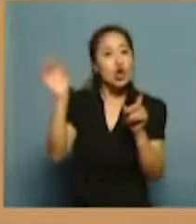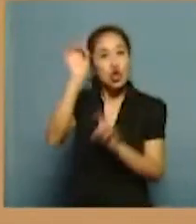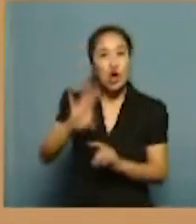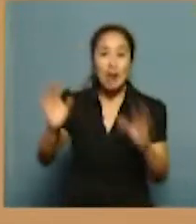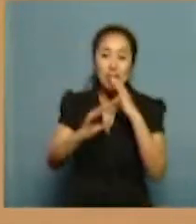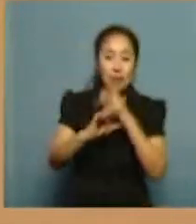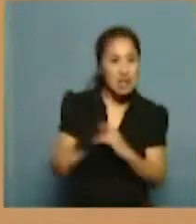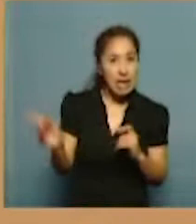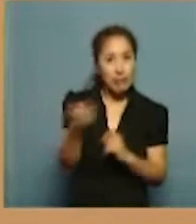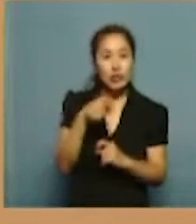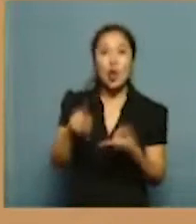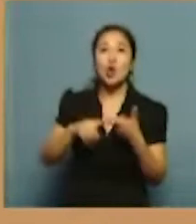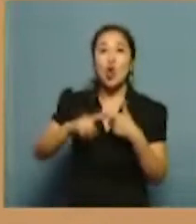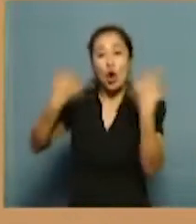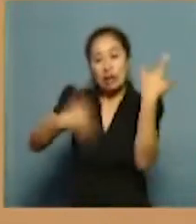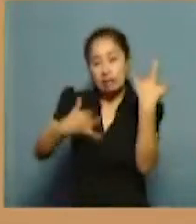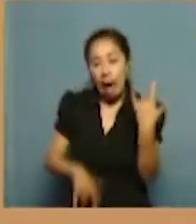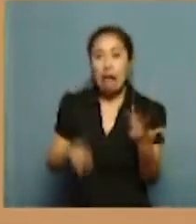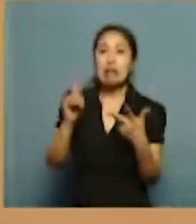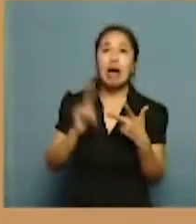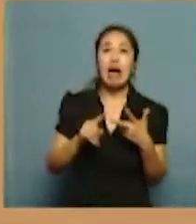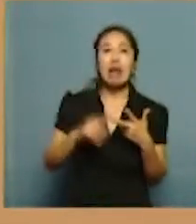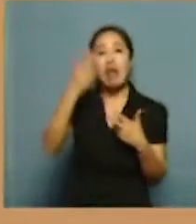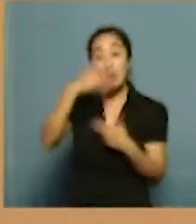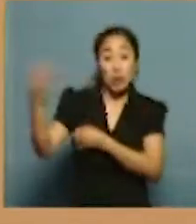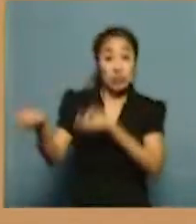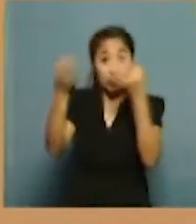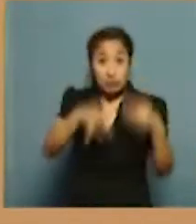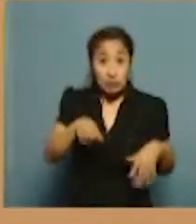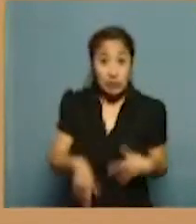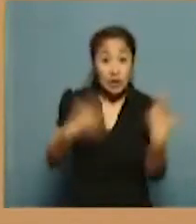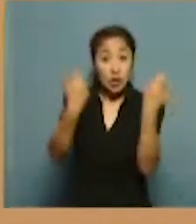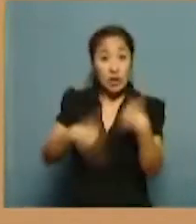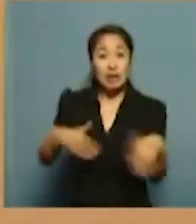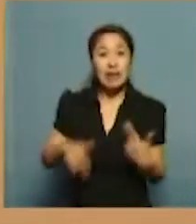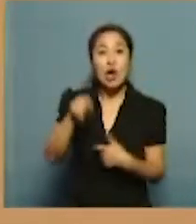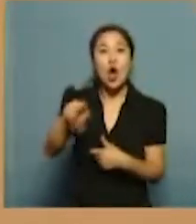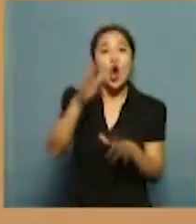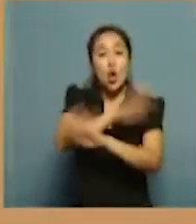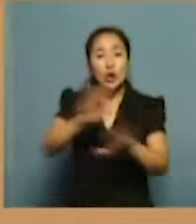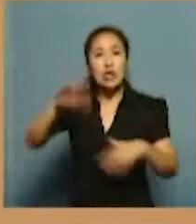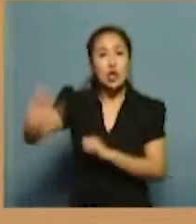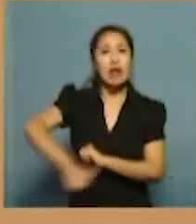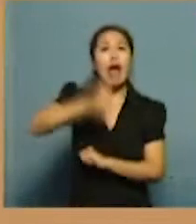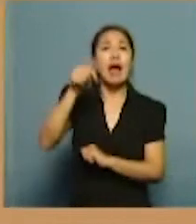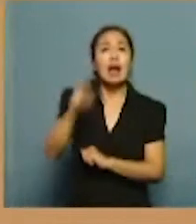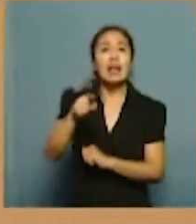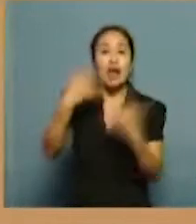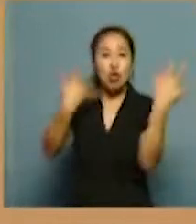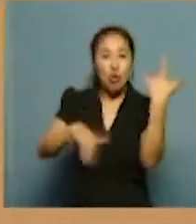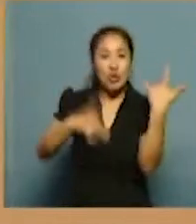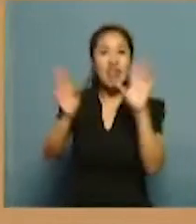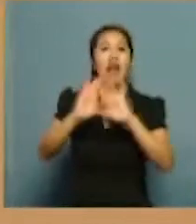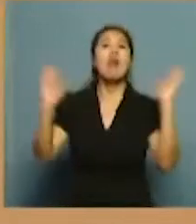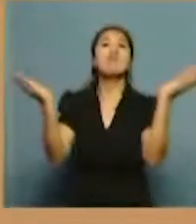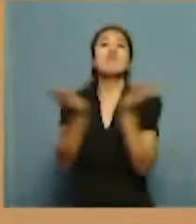guitarra también después aparece llegó la guitarra los nuestros chicos han ganado concursos de guitarras del mundo